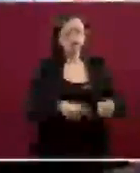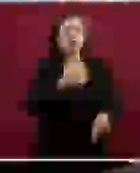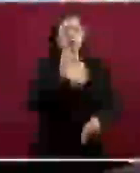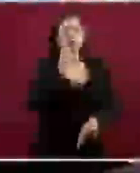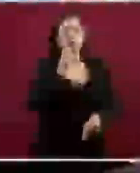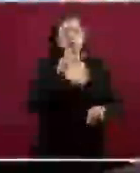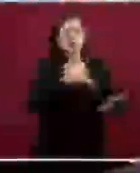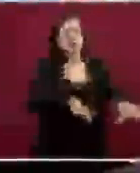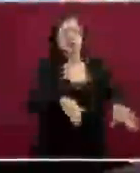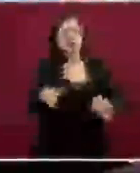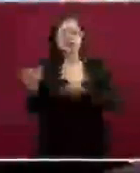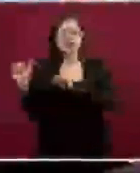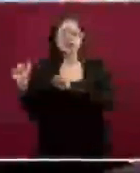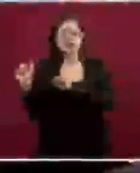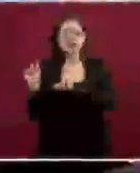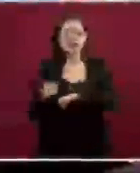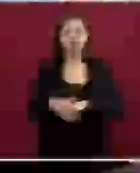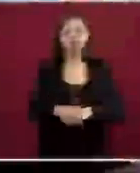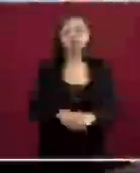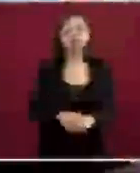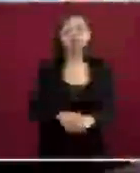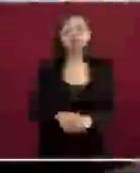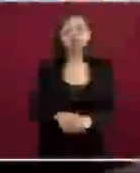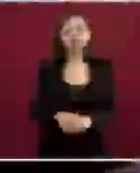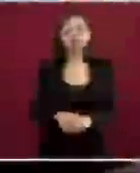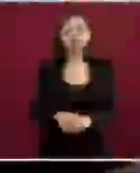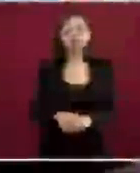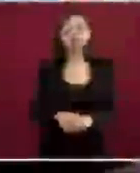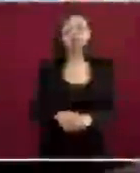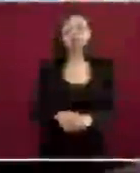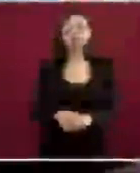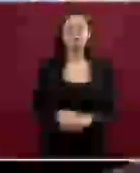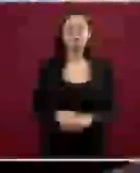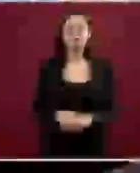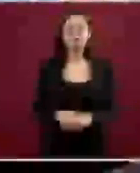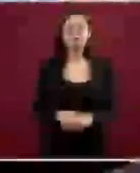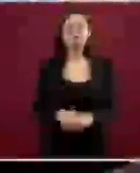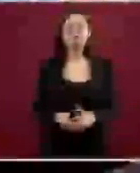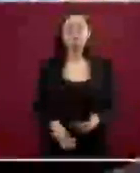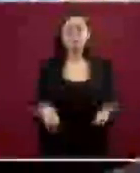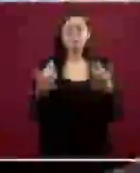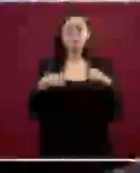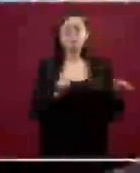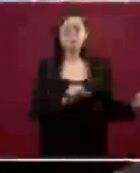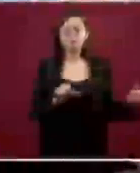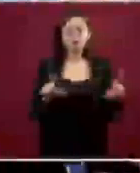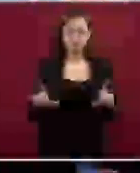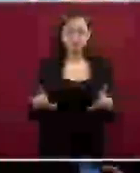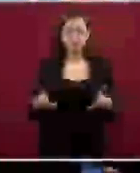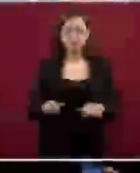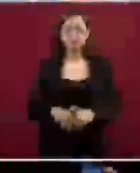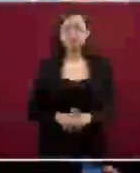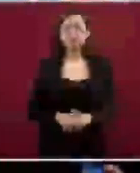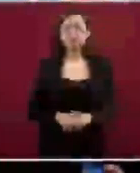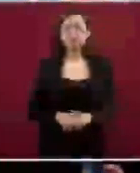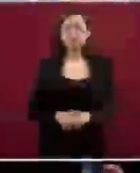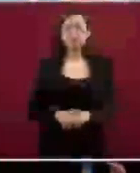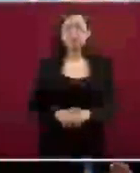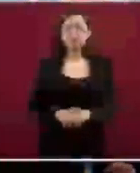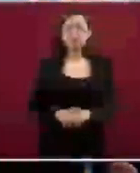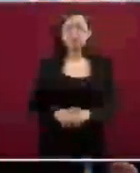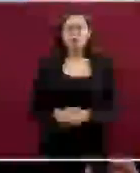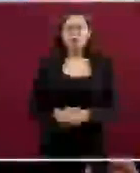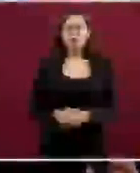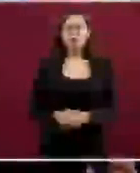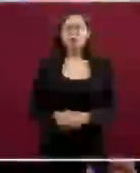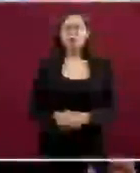del lugar donde donde se encontraban bien pasamos a la siguiente por favor este es el dispositivo